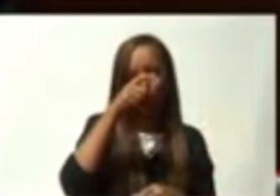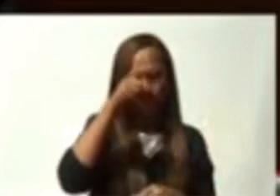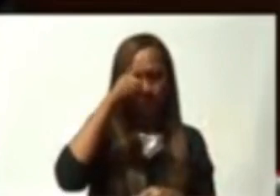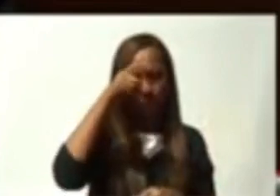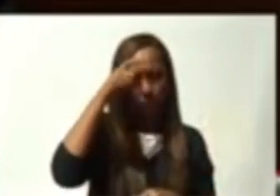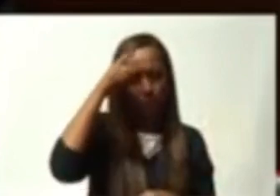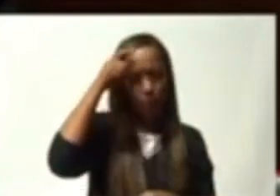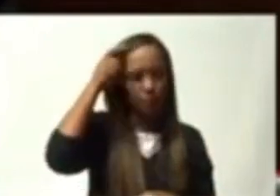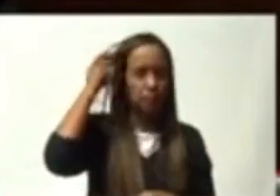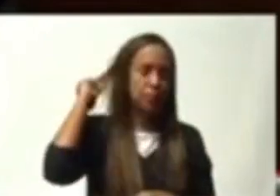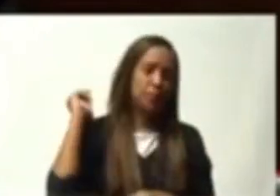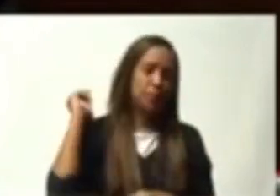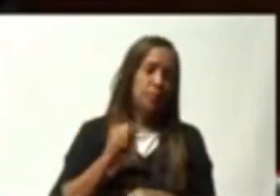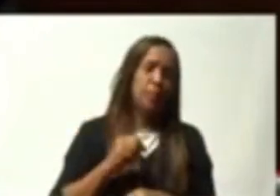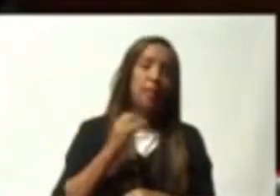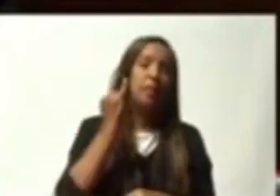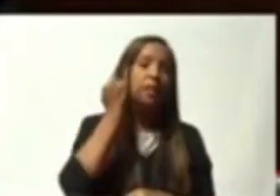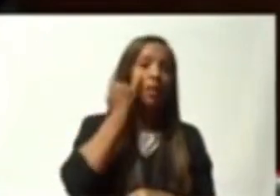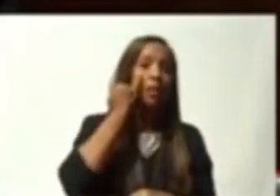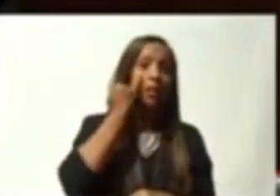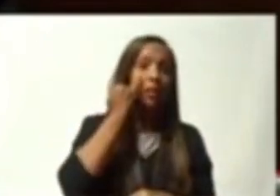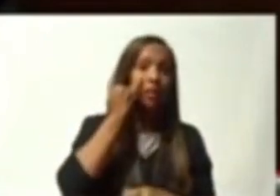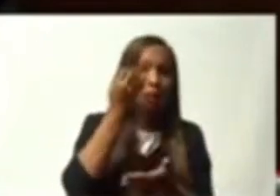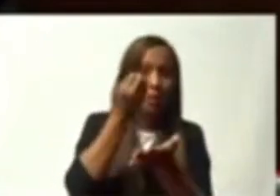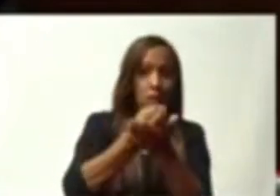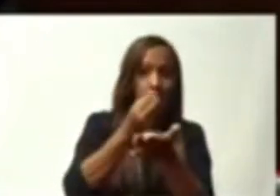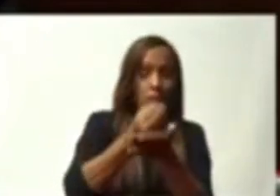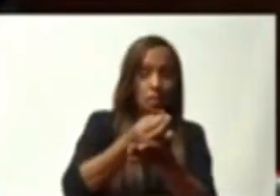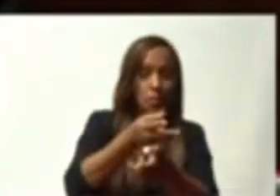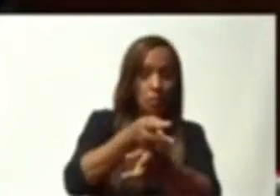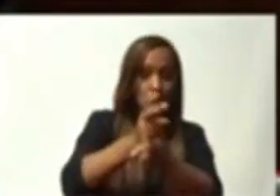para la movilidad